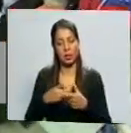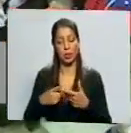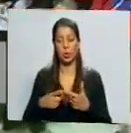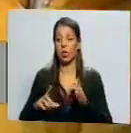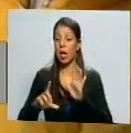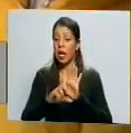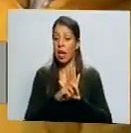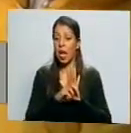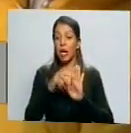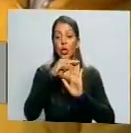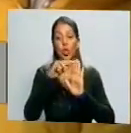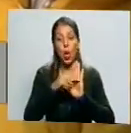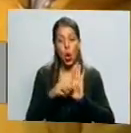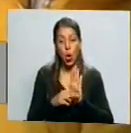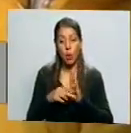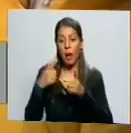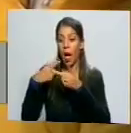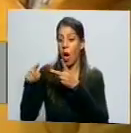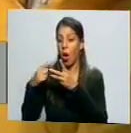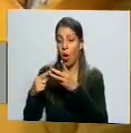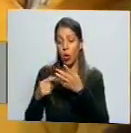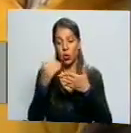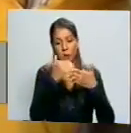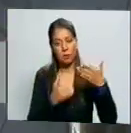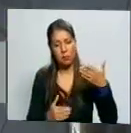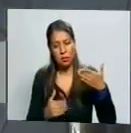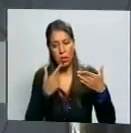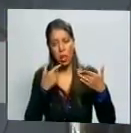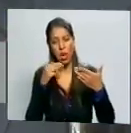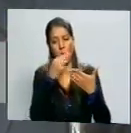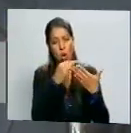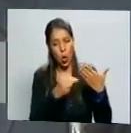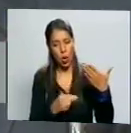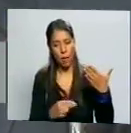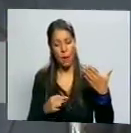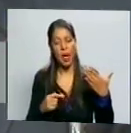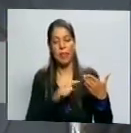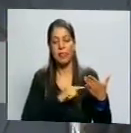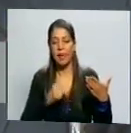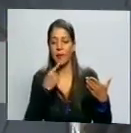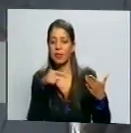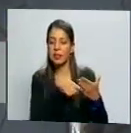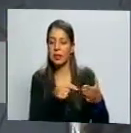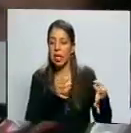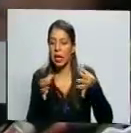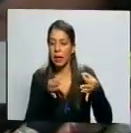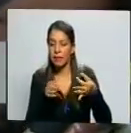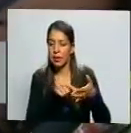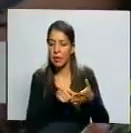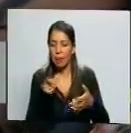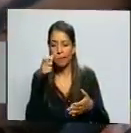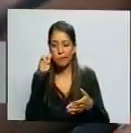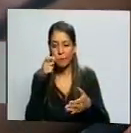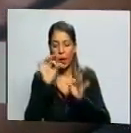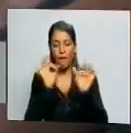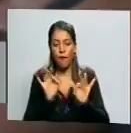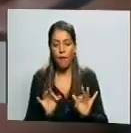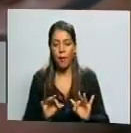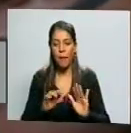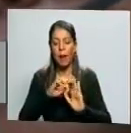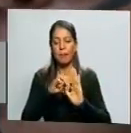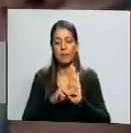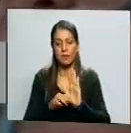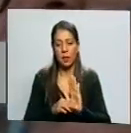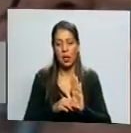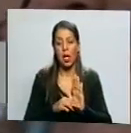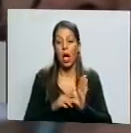leyes, reglamentos y demás actos de contenido normativo deberán prever medidas suficientes para asegurar la participación de